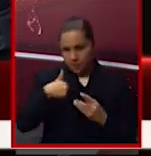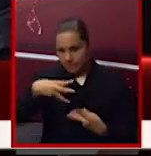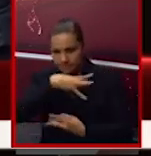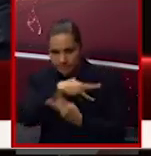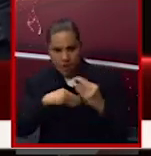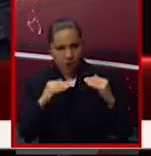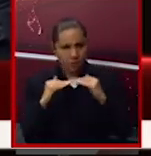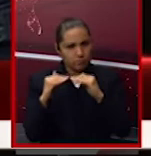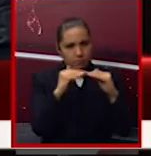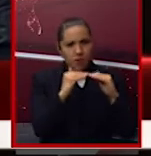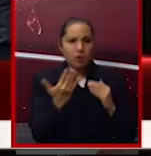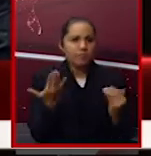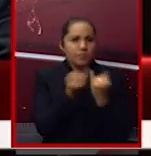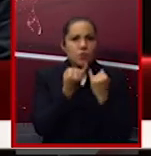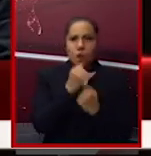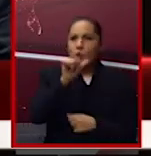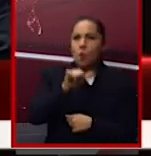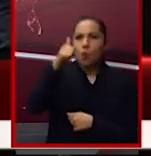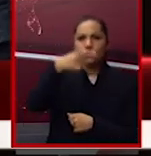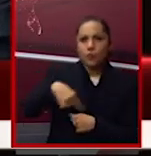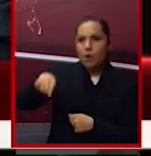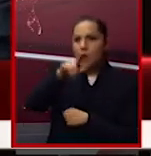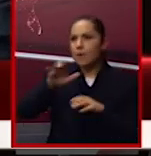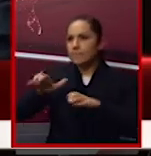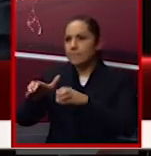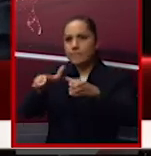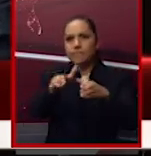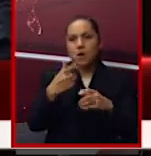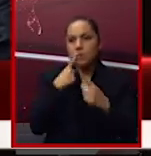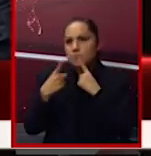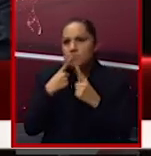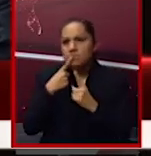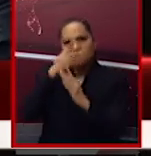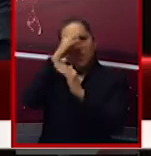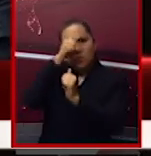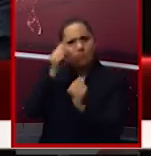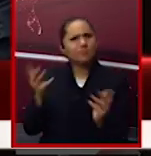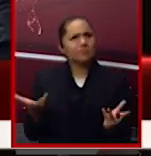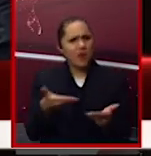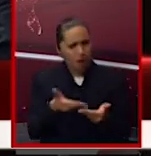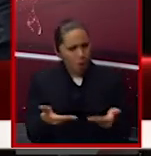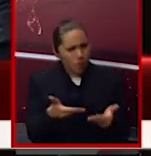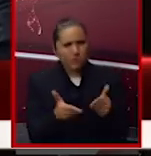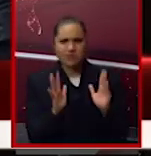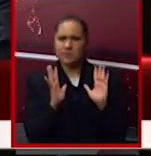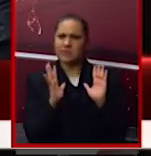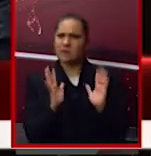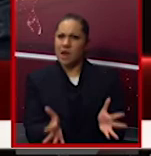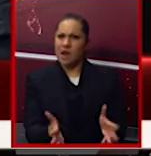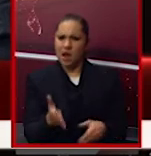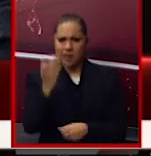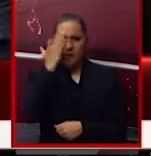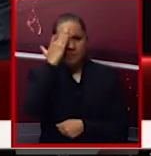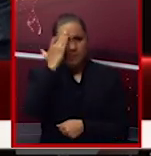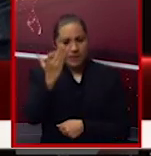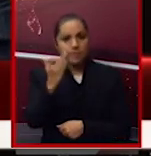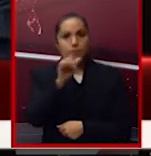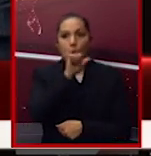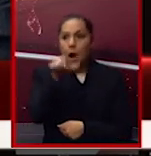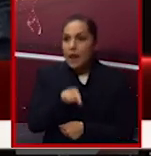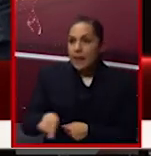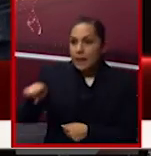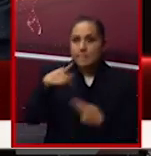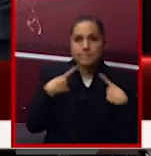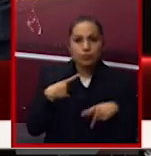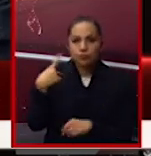de otros órganos que competen a estos poderes. Ya es tiempo de que antepongamos los intereses de la